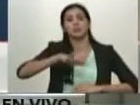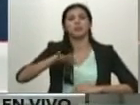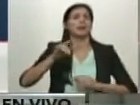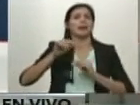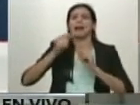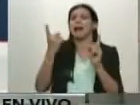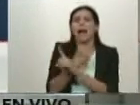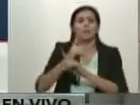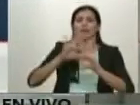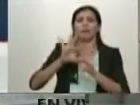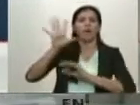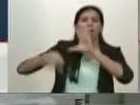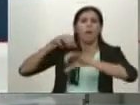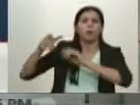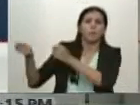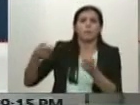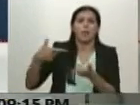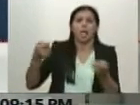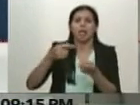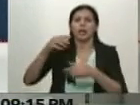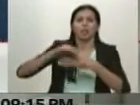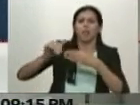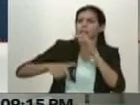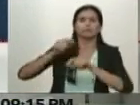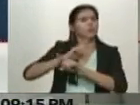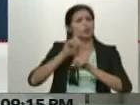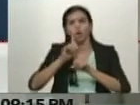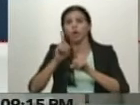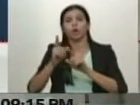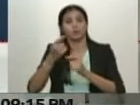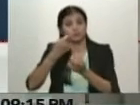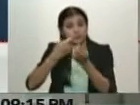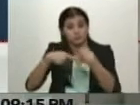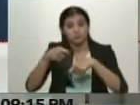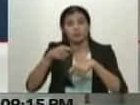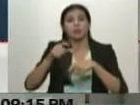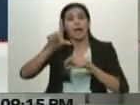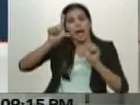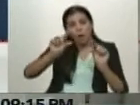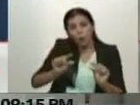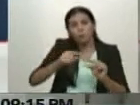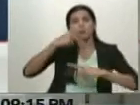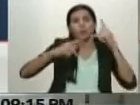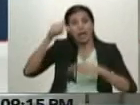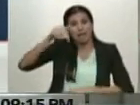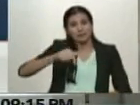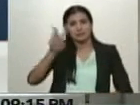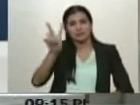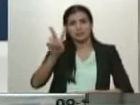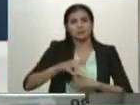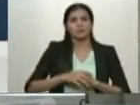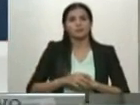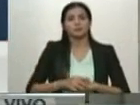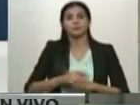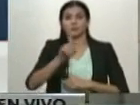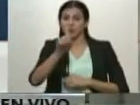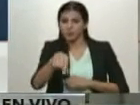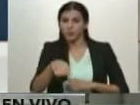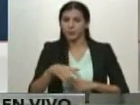importaciones. Se genera riqueza, se sustituyen importaciones, se ahorra y